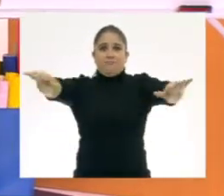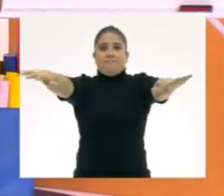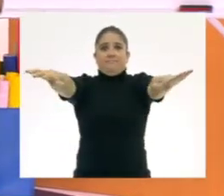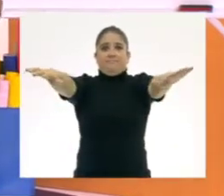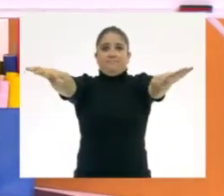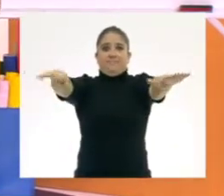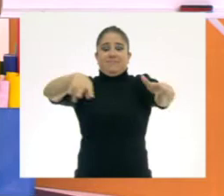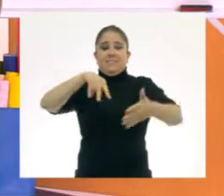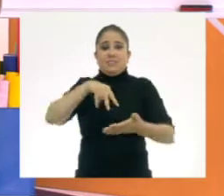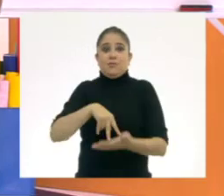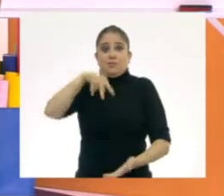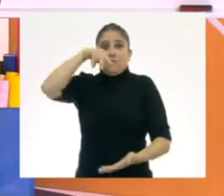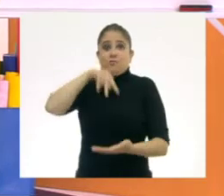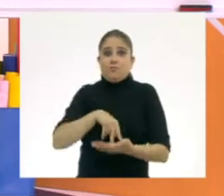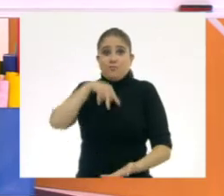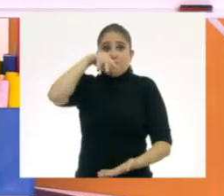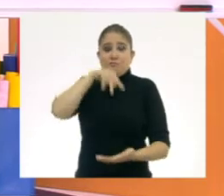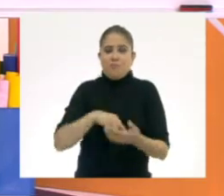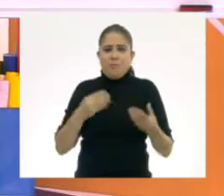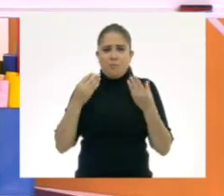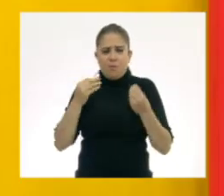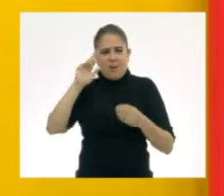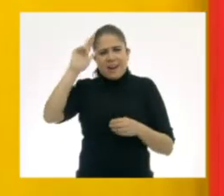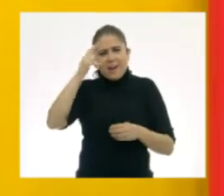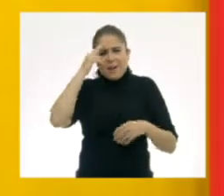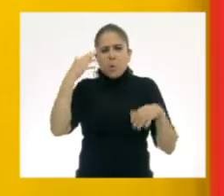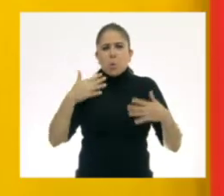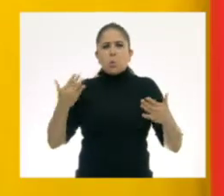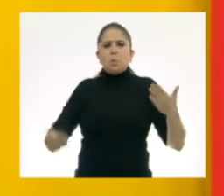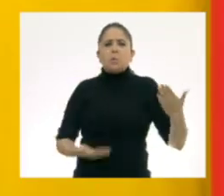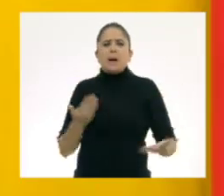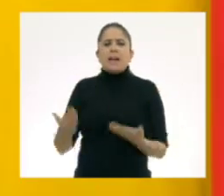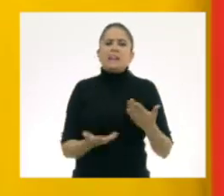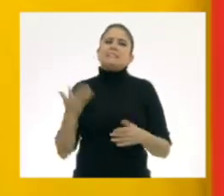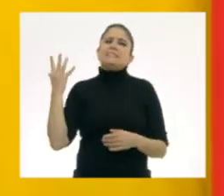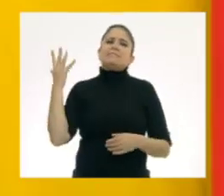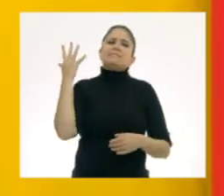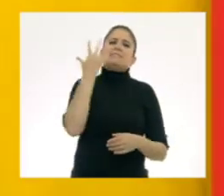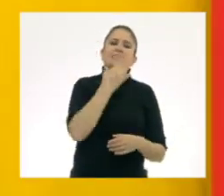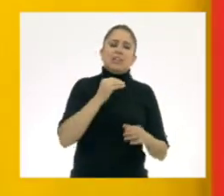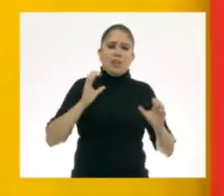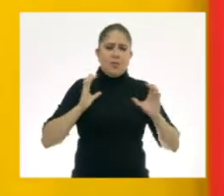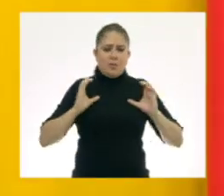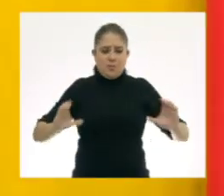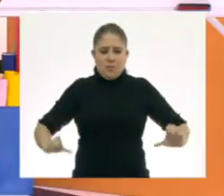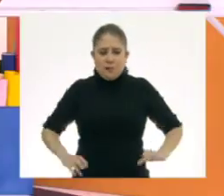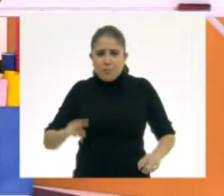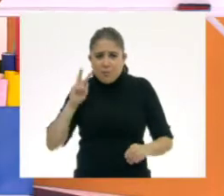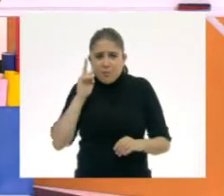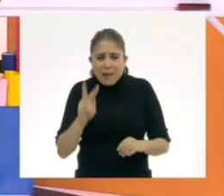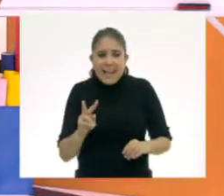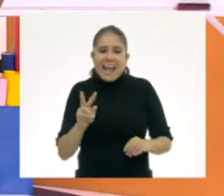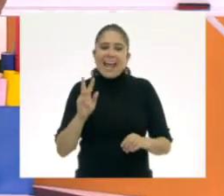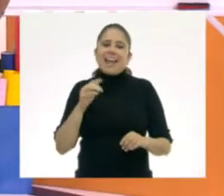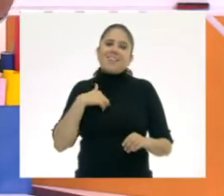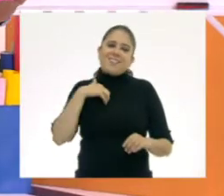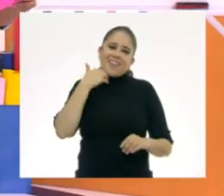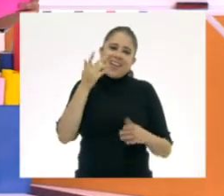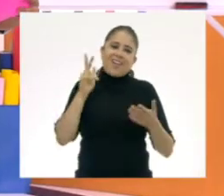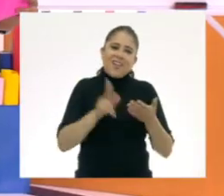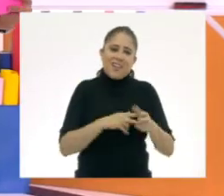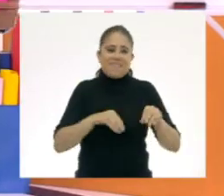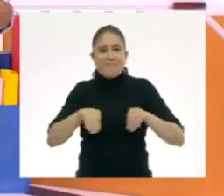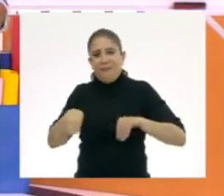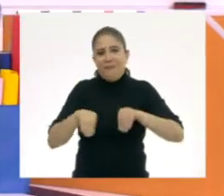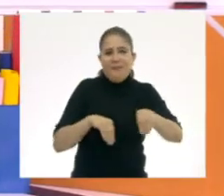y saltamos mucho. Recuerdo que fue un baile muy bonito. Veo mi cuerpo en la foto y quisiera volverme a